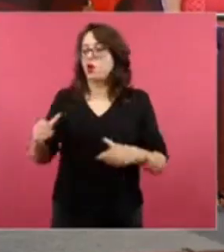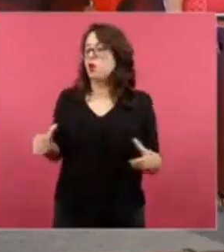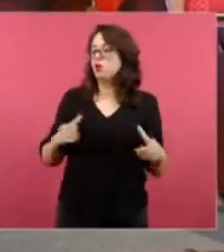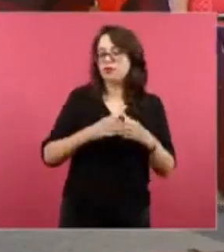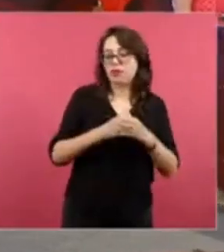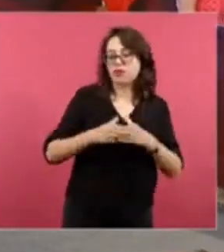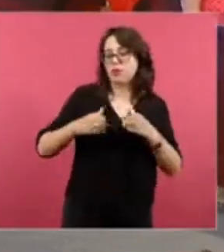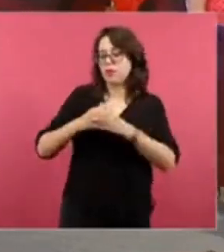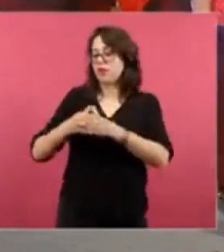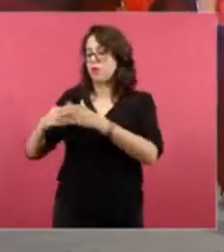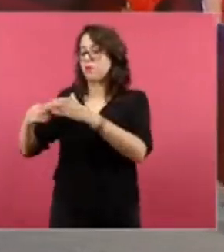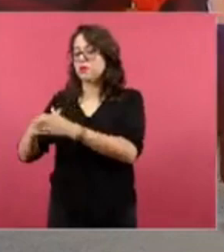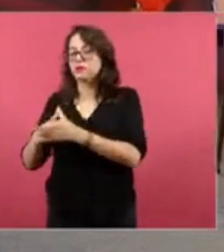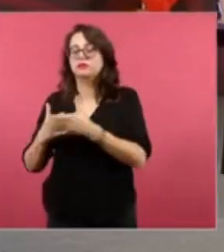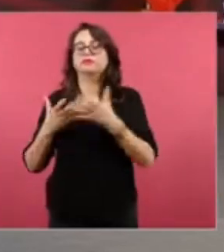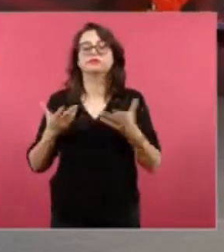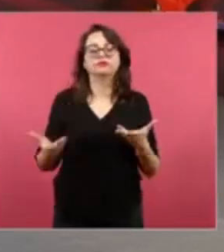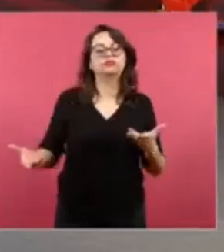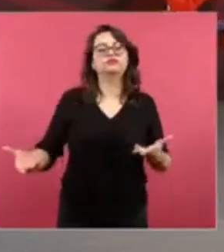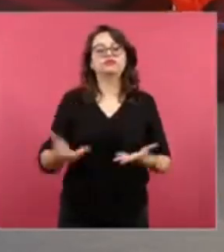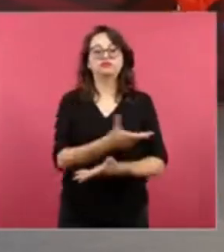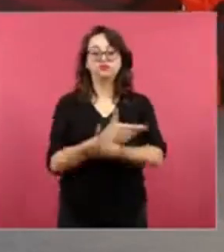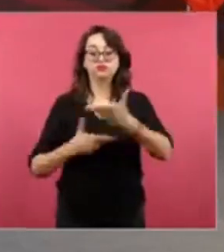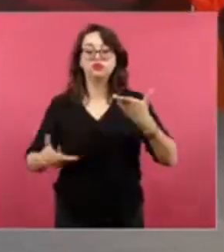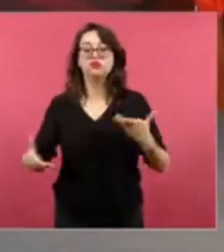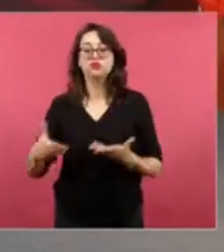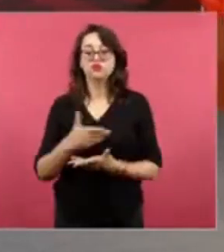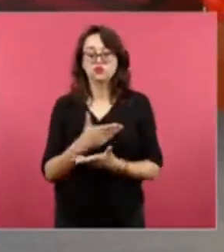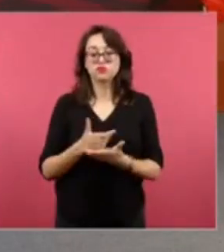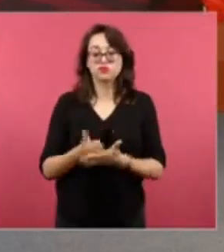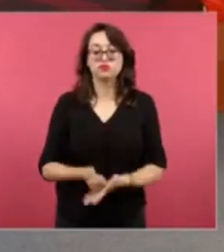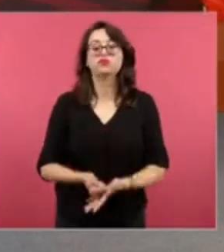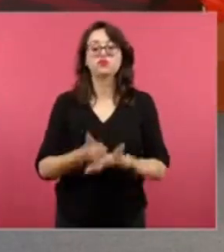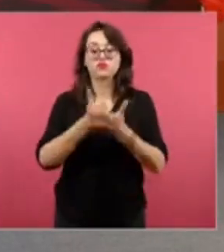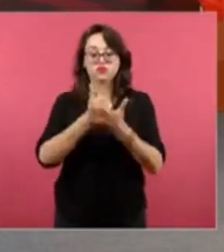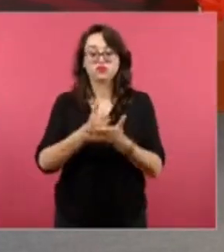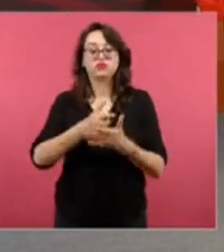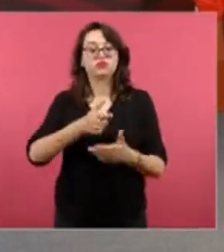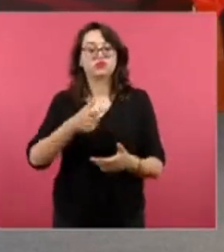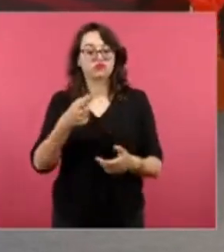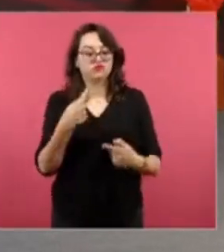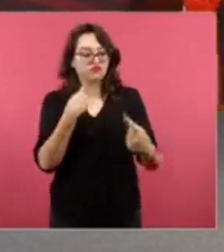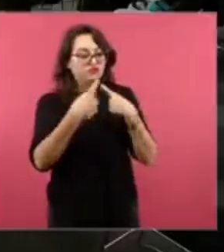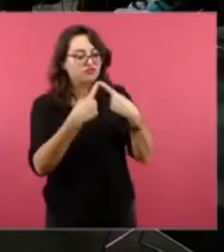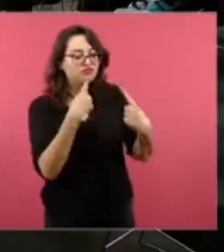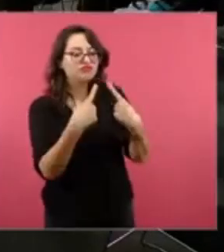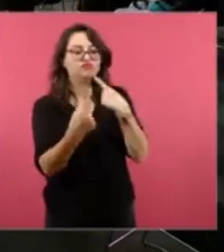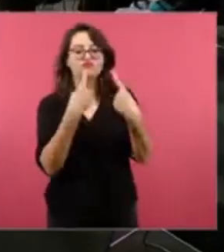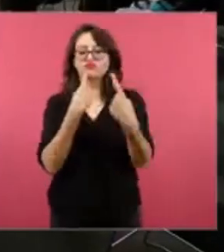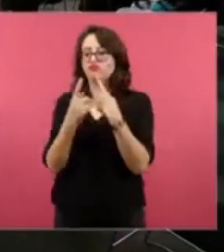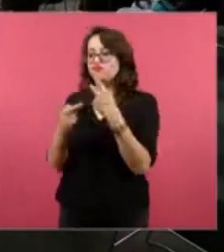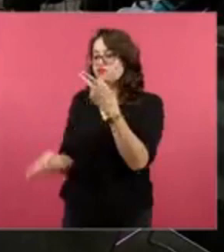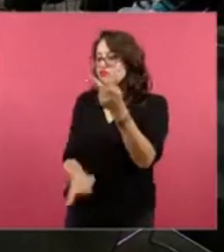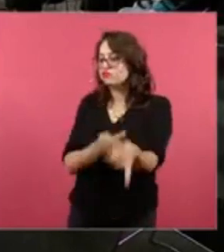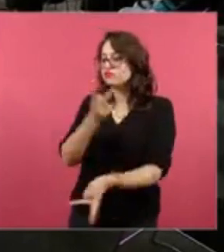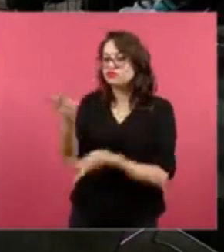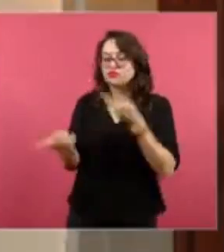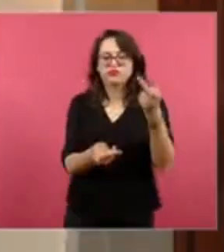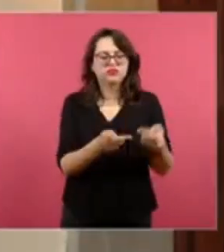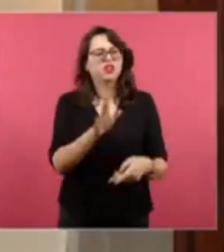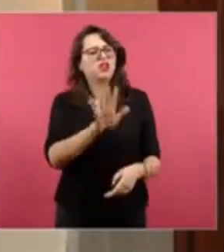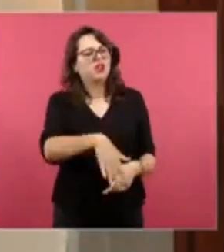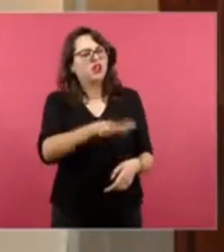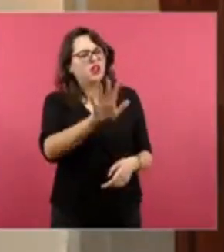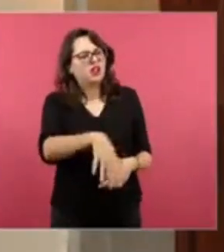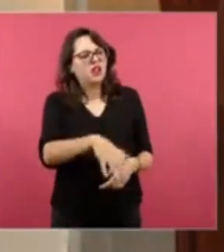Van a generar esas preguntas ahora con sus demás compañeros, van a aprender otras cosas. ¿Qué dice tú?